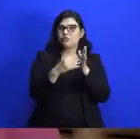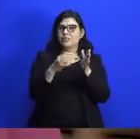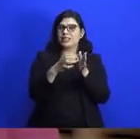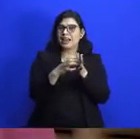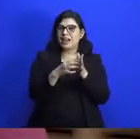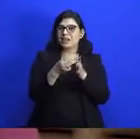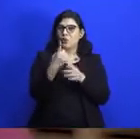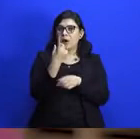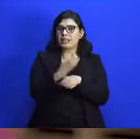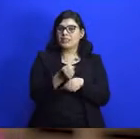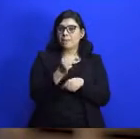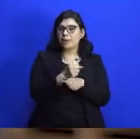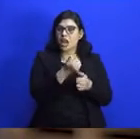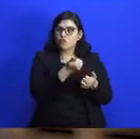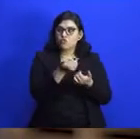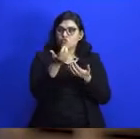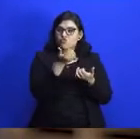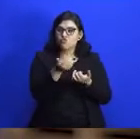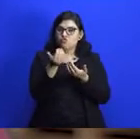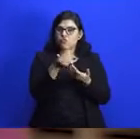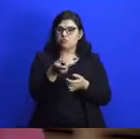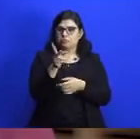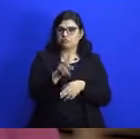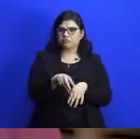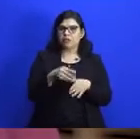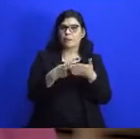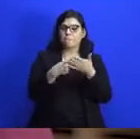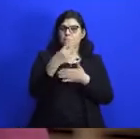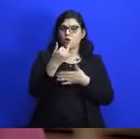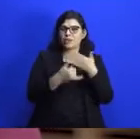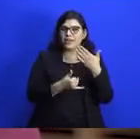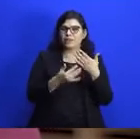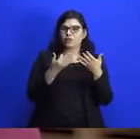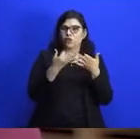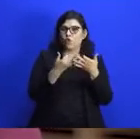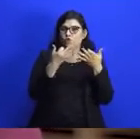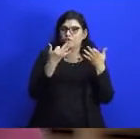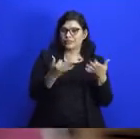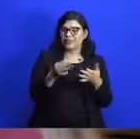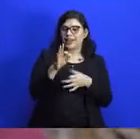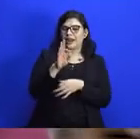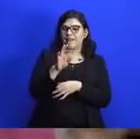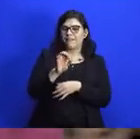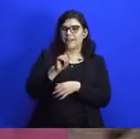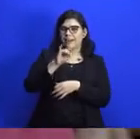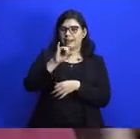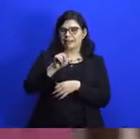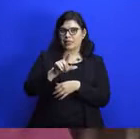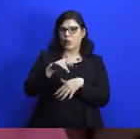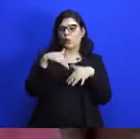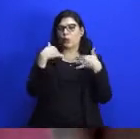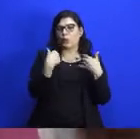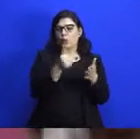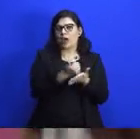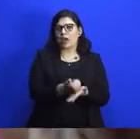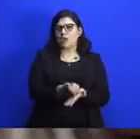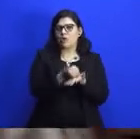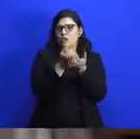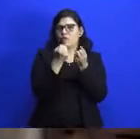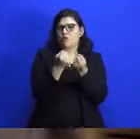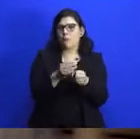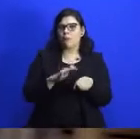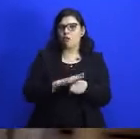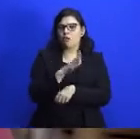semana. Tierra Fértil nos ha ayudado muchísimo, porque en la zona donde nosotros se han desarrollado